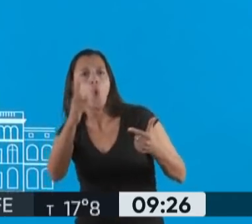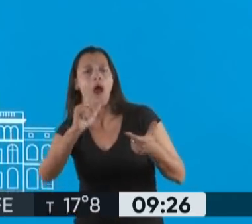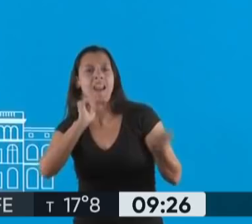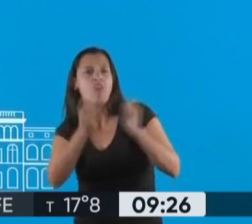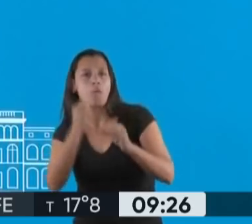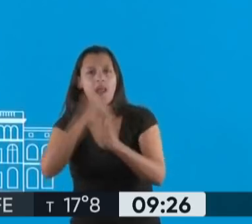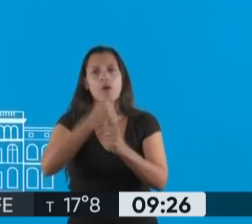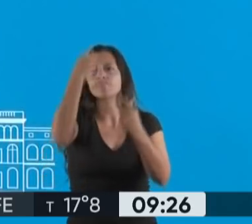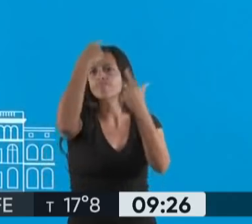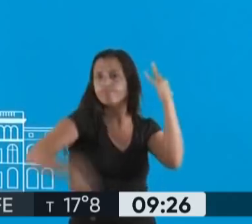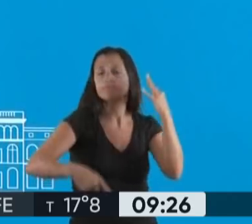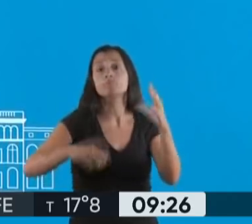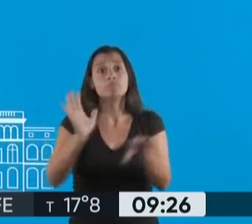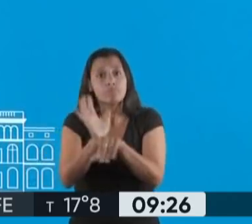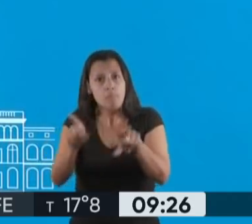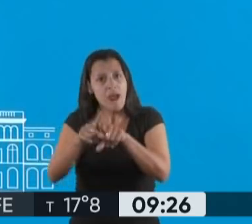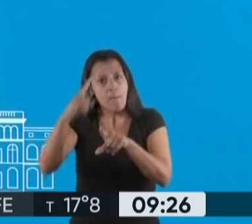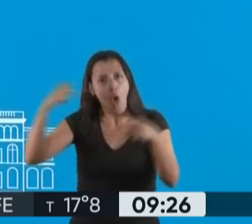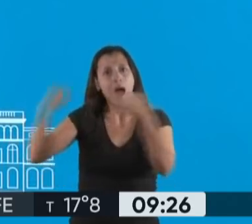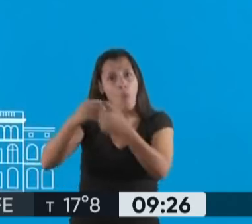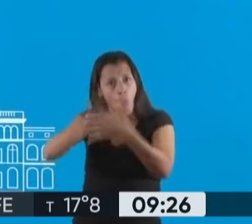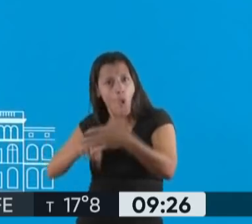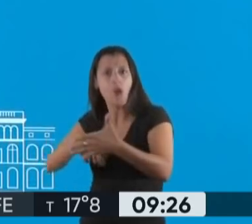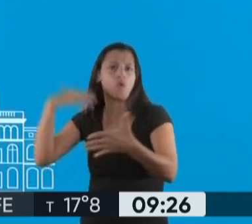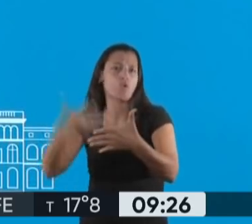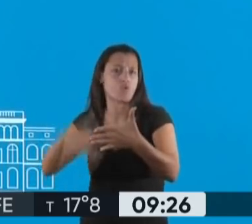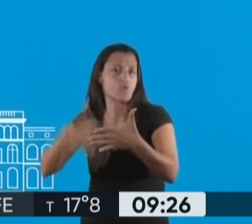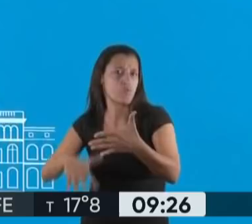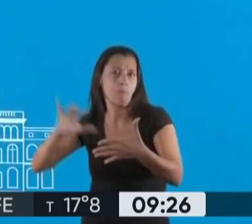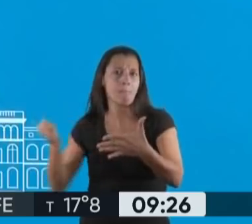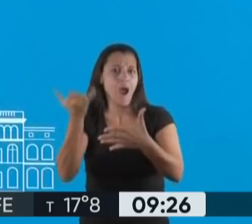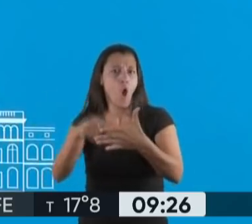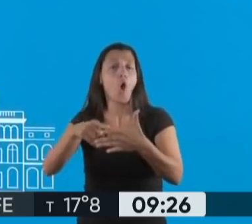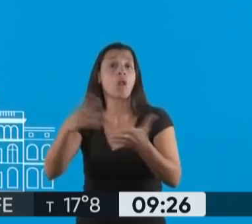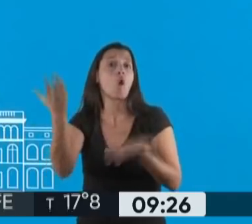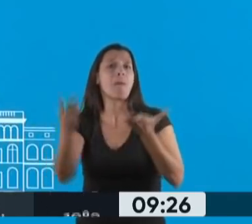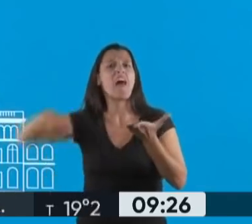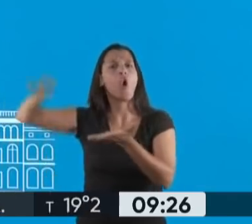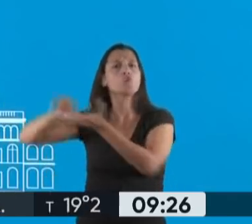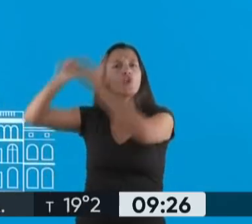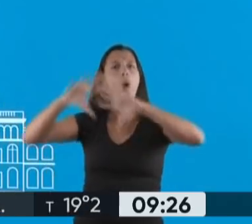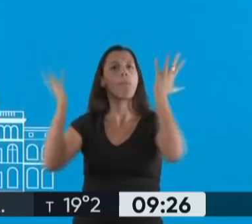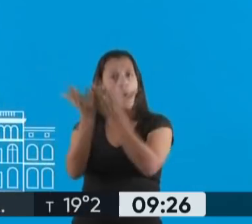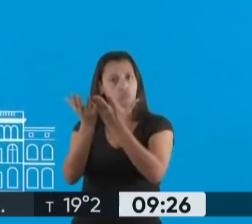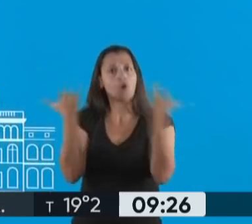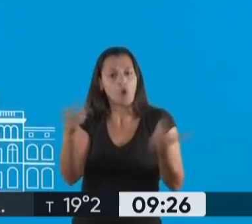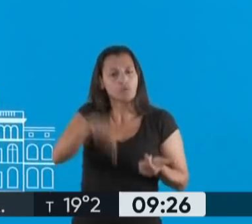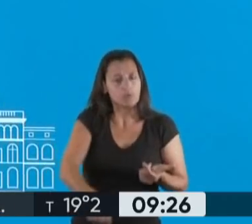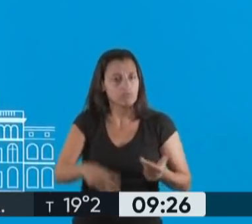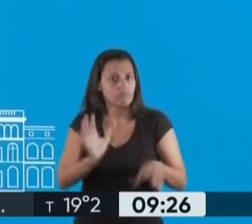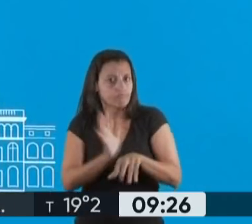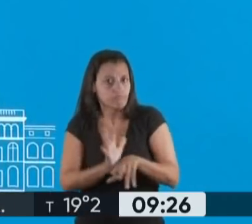reforma laboral, un acuerdo completamente virtuoso, entendemos nosotros, que incluso en muchos otros países del mundo así está siendo mencionado, y entre